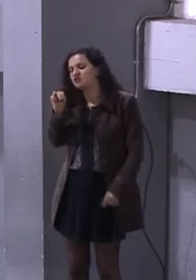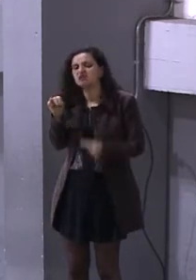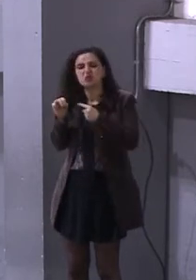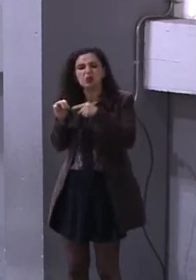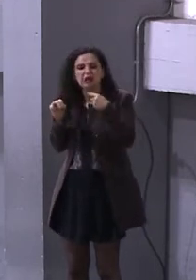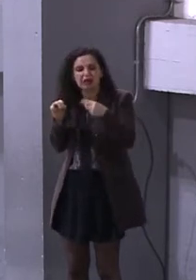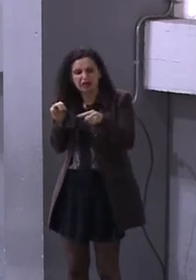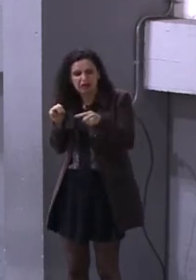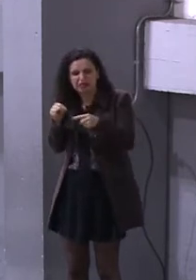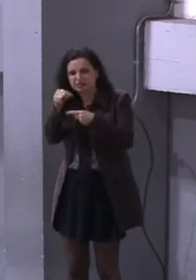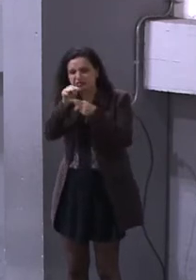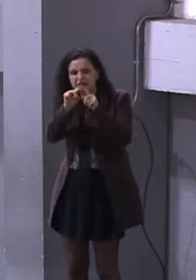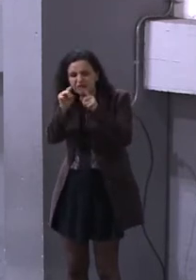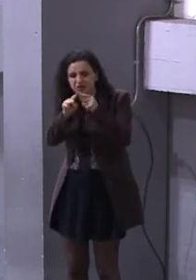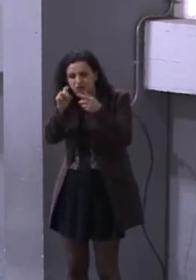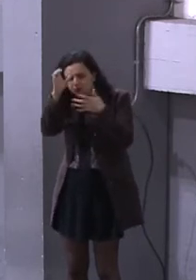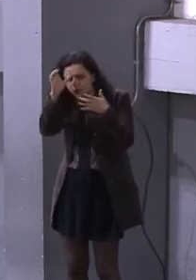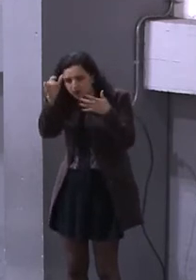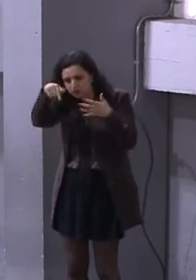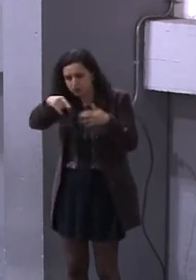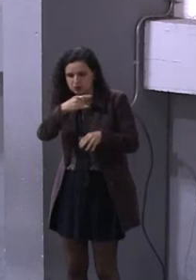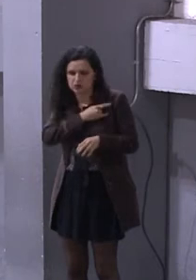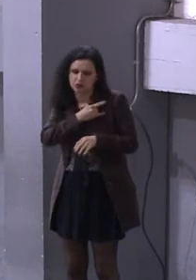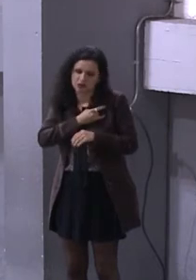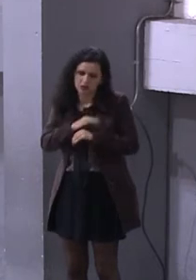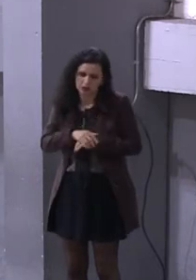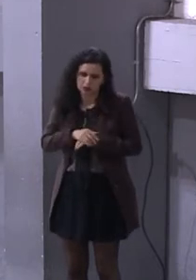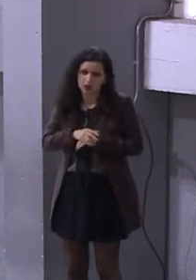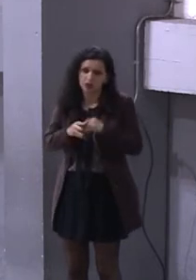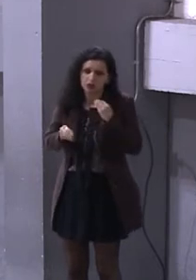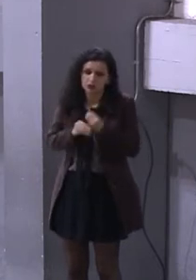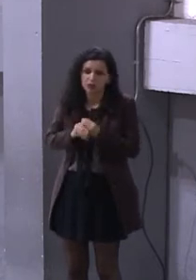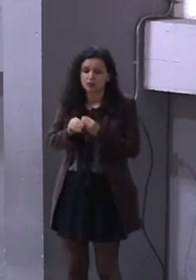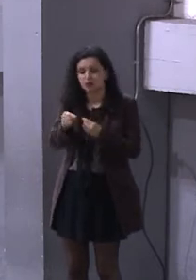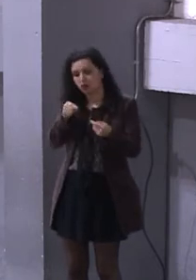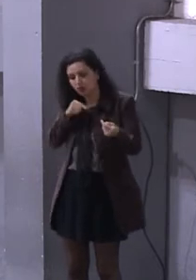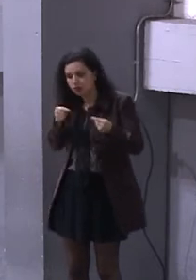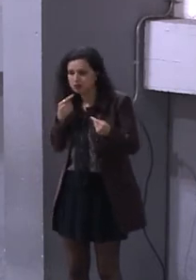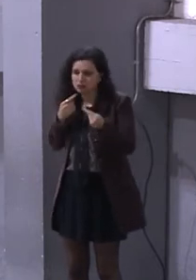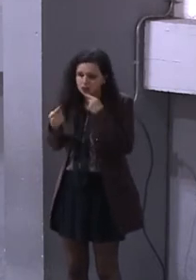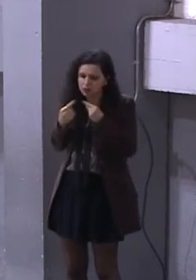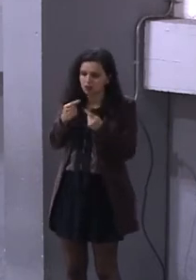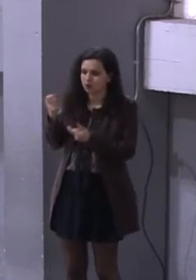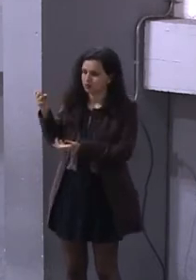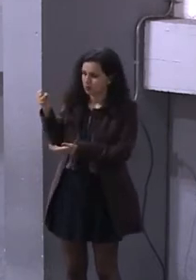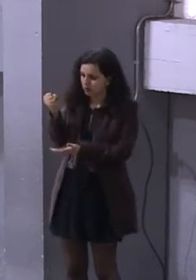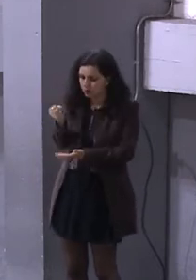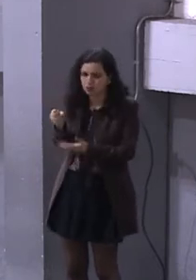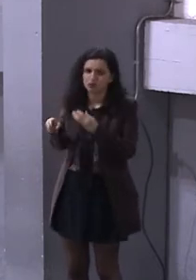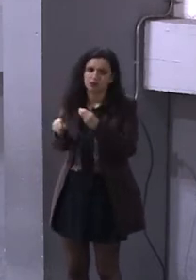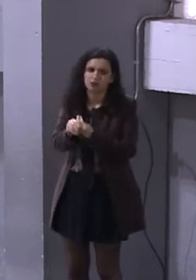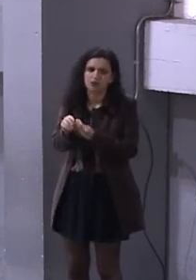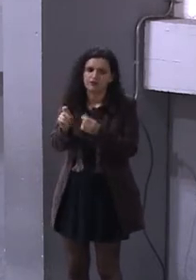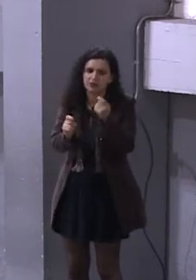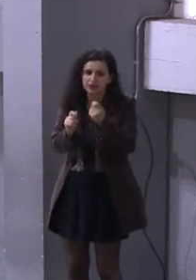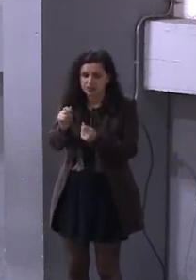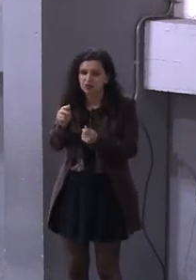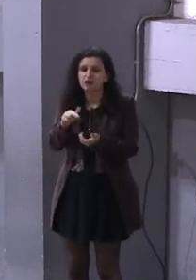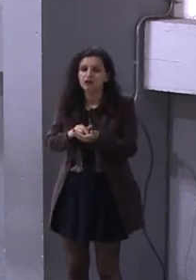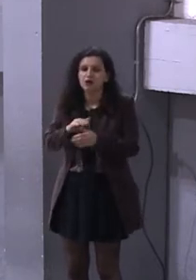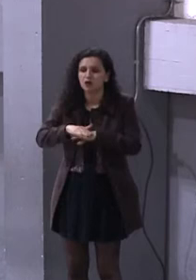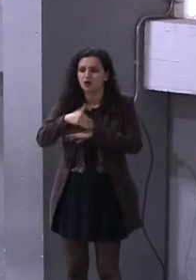la formalización en la universidad. Tenemos que discutir las posibilidades presupuestales y financieras de lo que ello